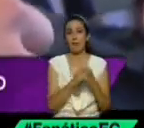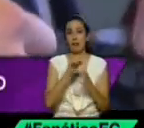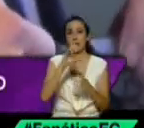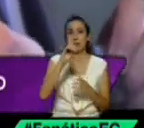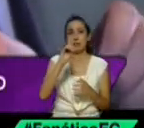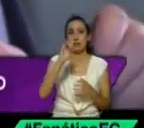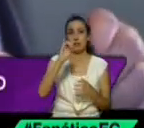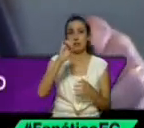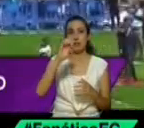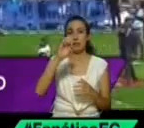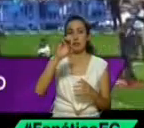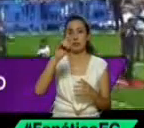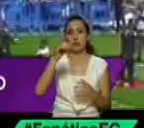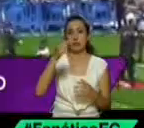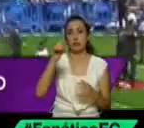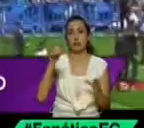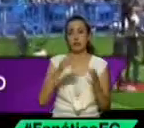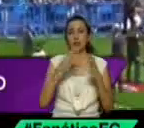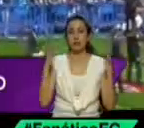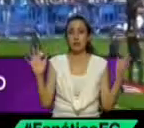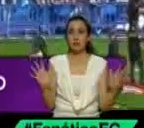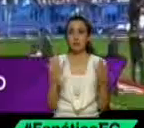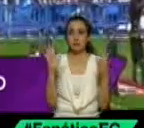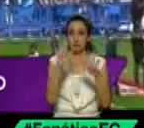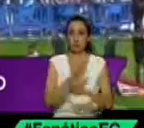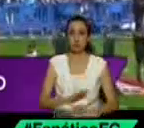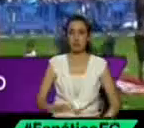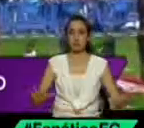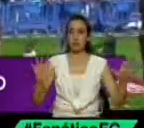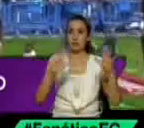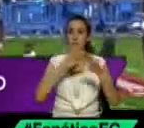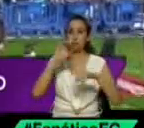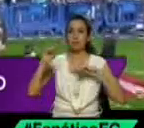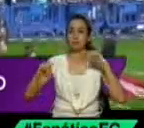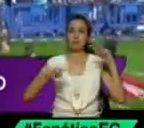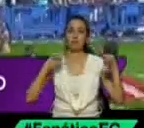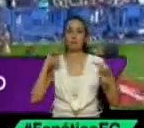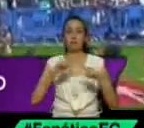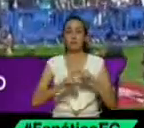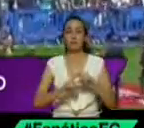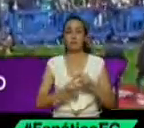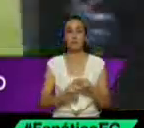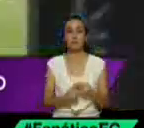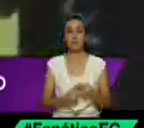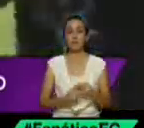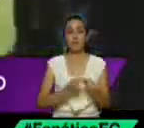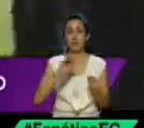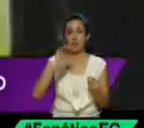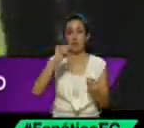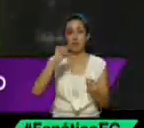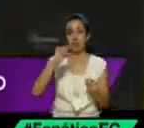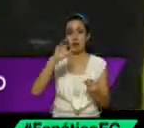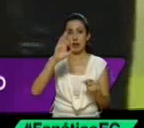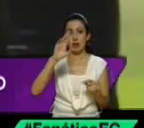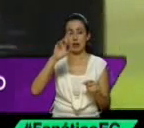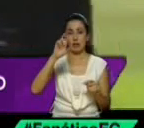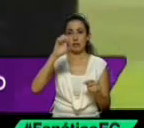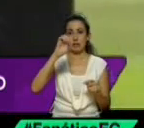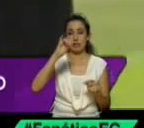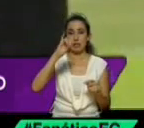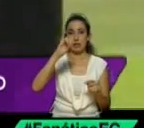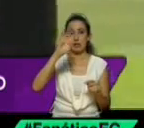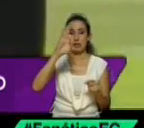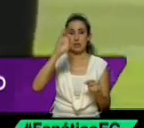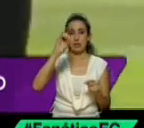conjunto madridista. Había actuado en temporadas anteriores también en el Atlético de Madrid, y ahora la presentación que